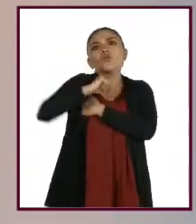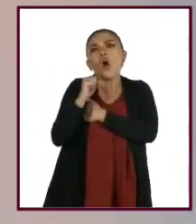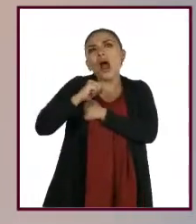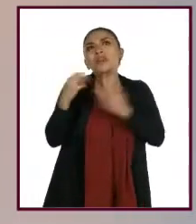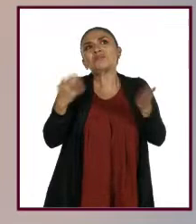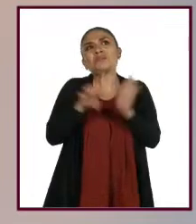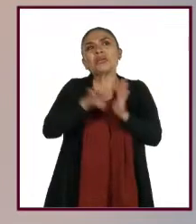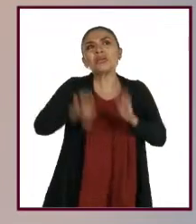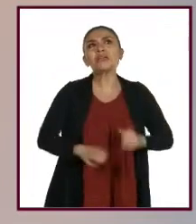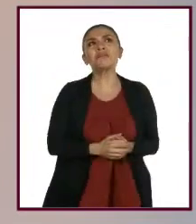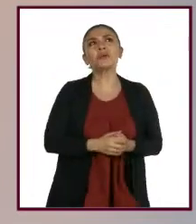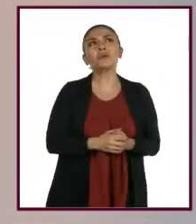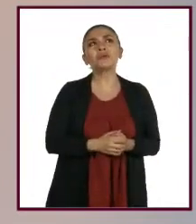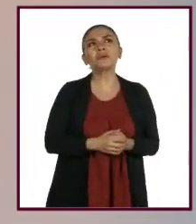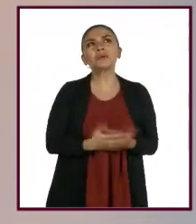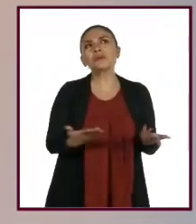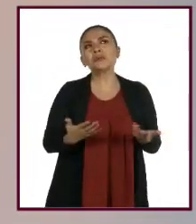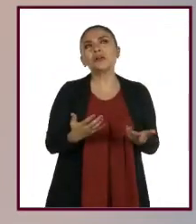tipo de